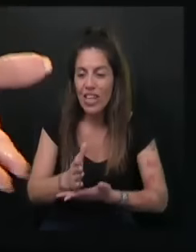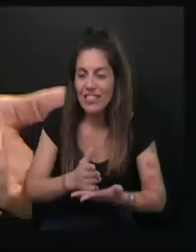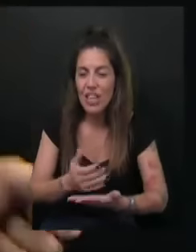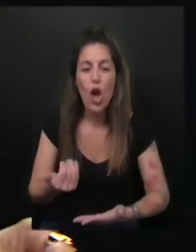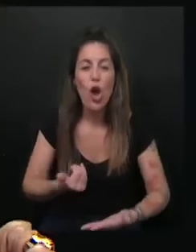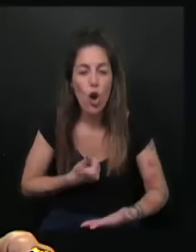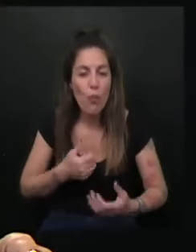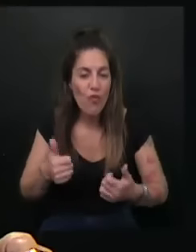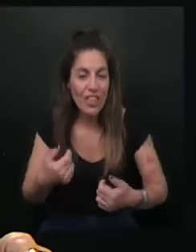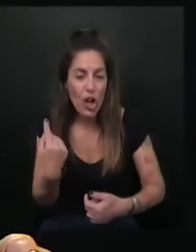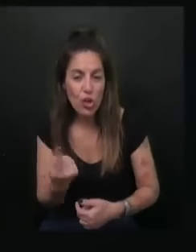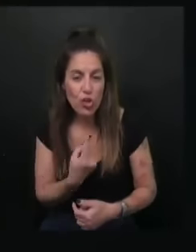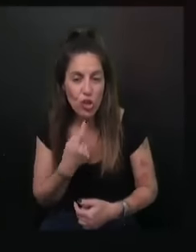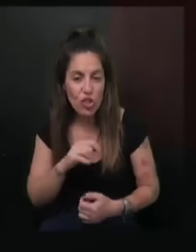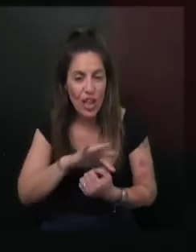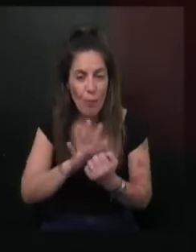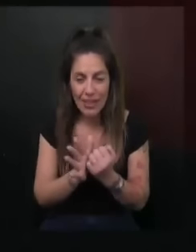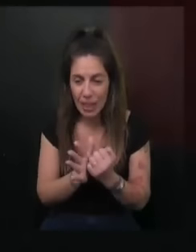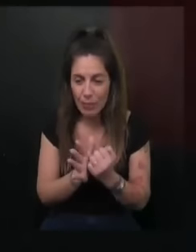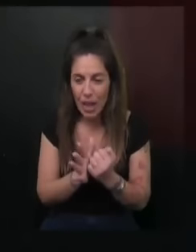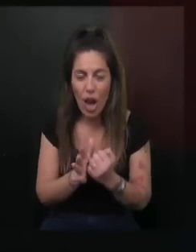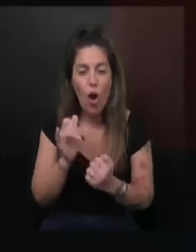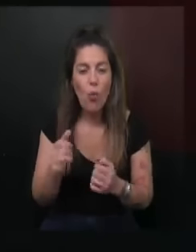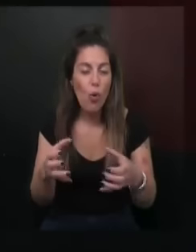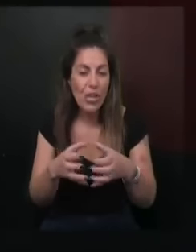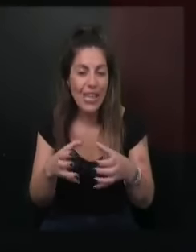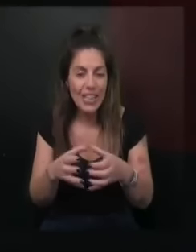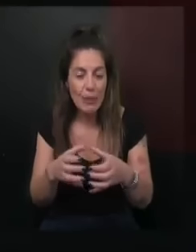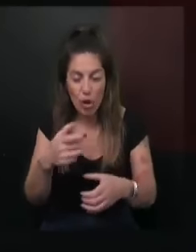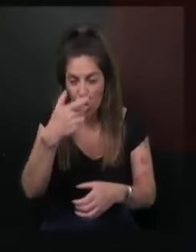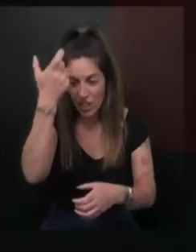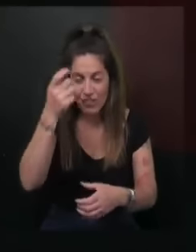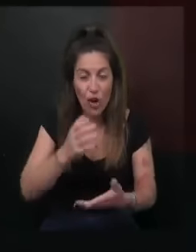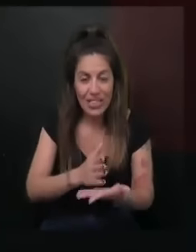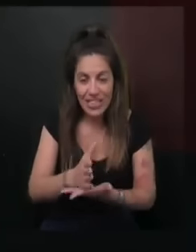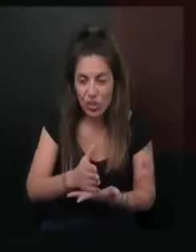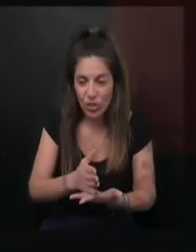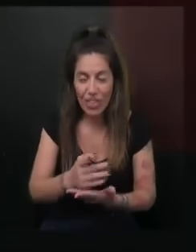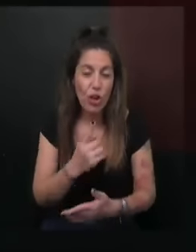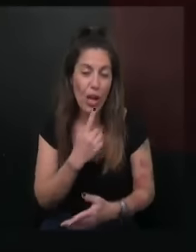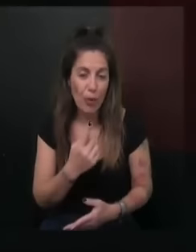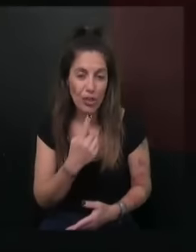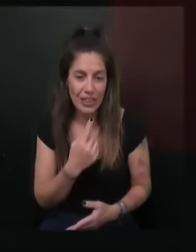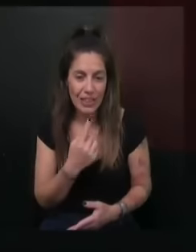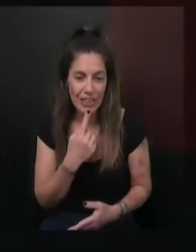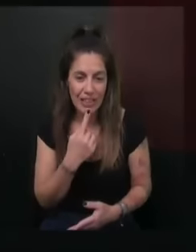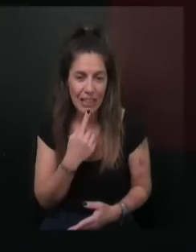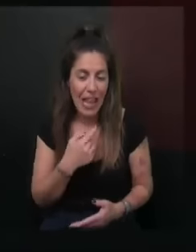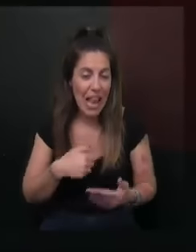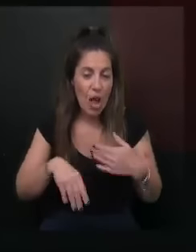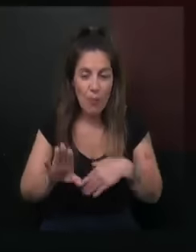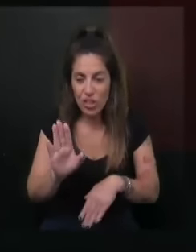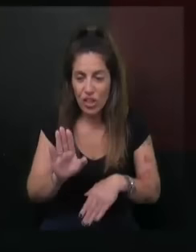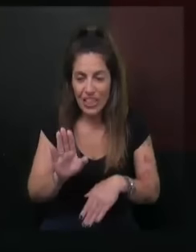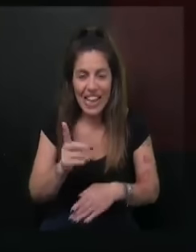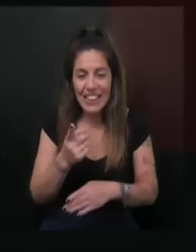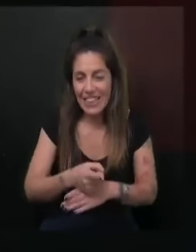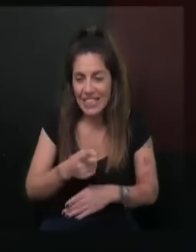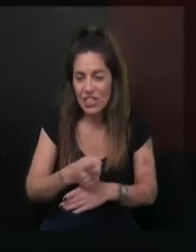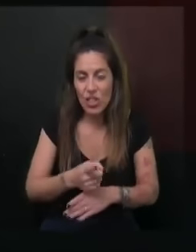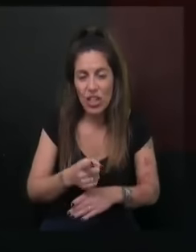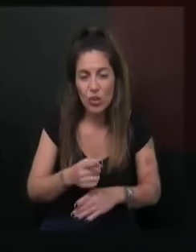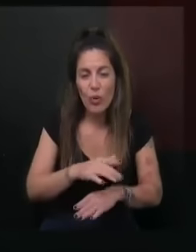nos fue bien a nosotros en la pandemia porque hubo un equipo científico asesorando la política la mayor parte de las decisiones